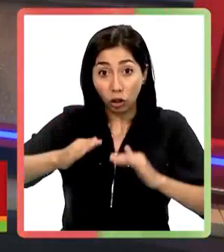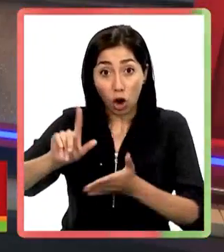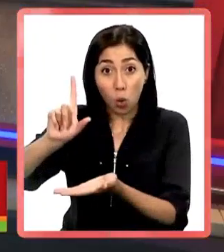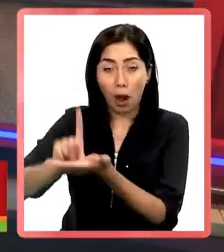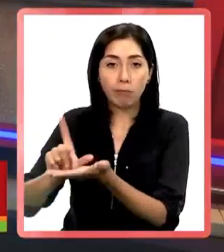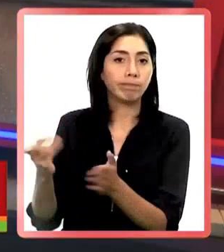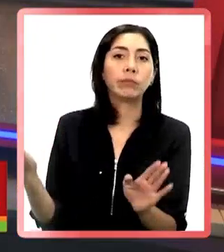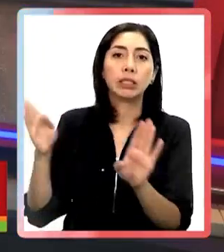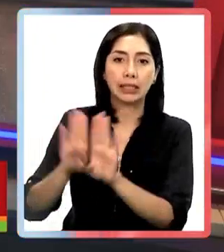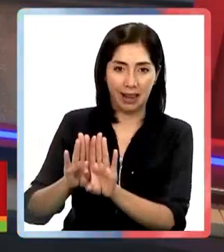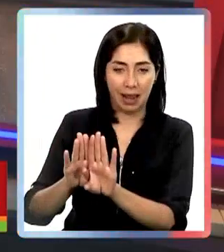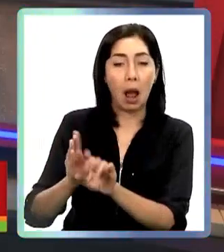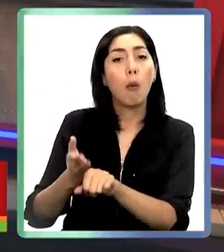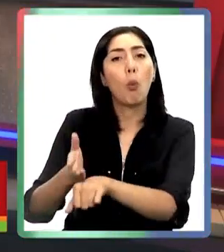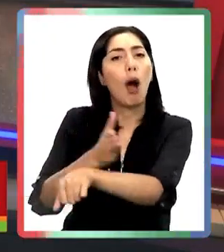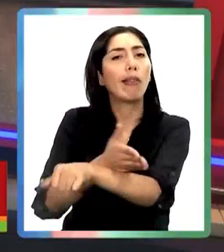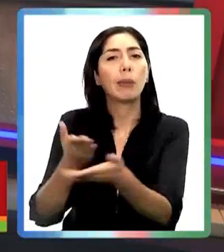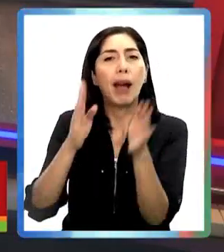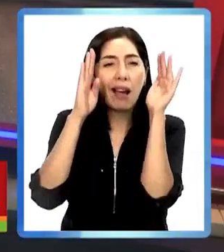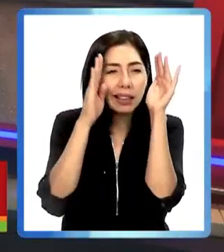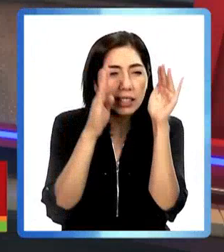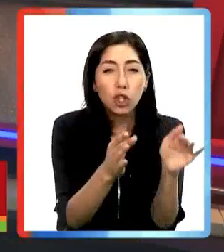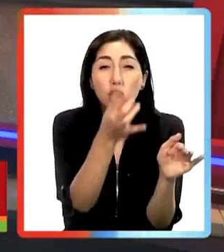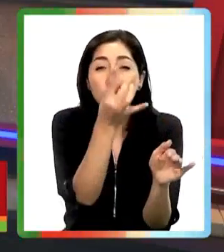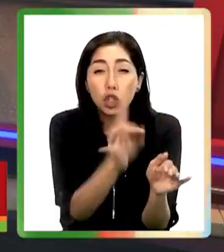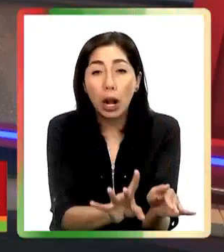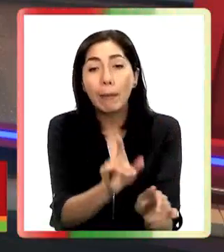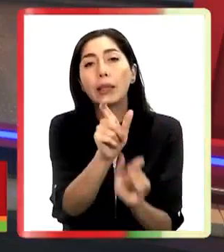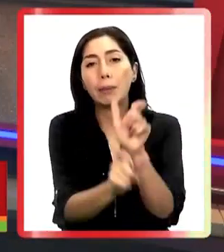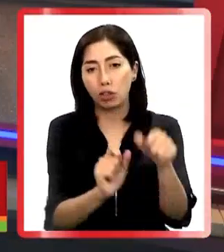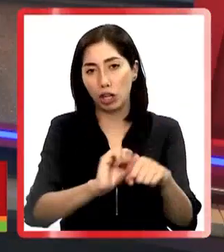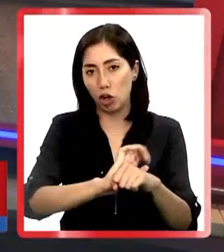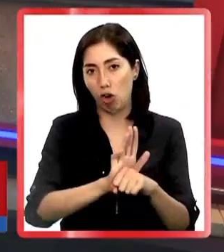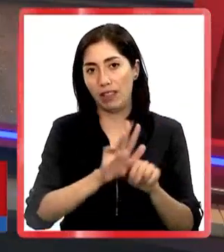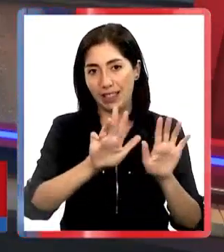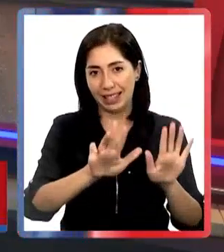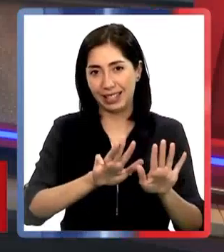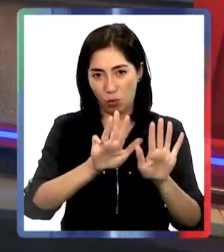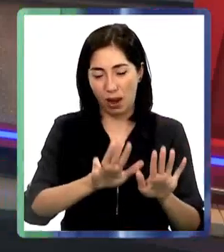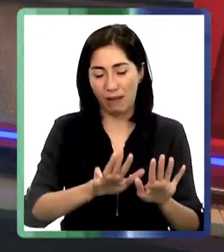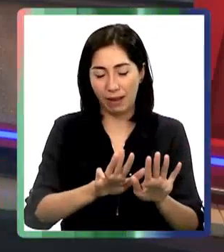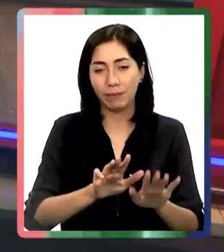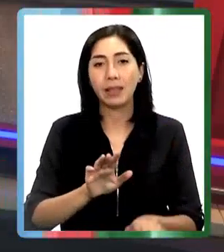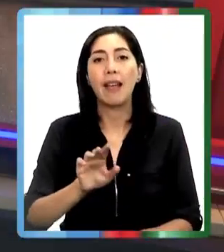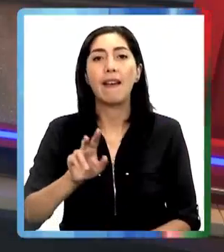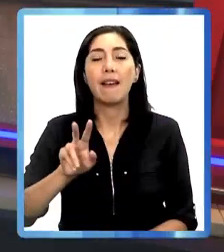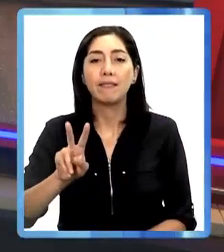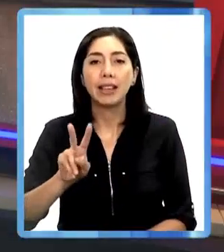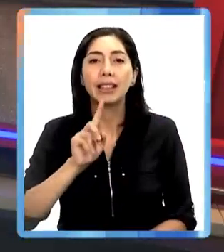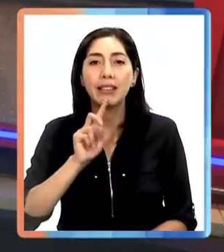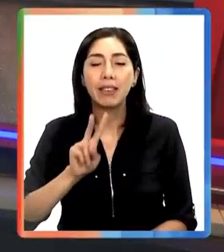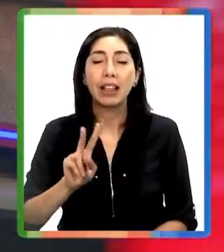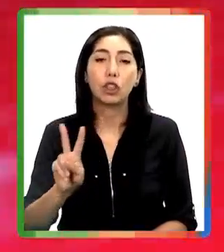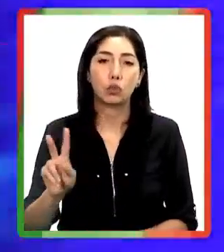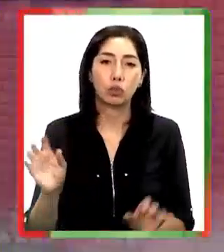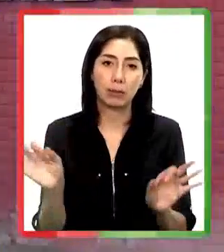se había instalado para atender exclusivamente a los pacientes contagiados con COVID-19. BTV2 nos